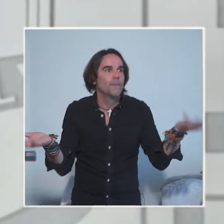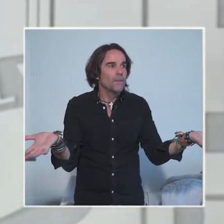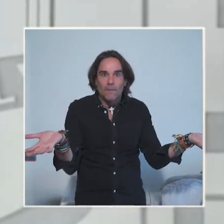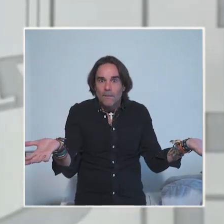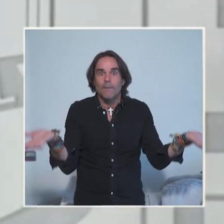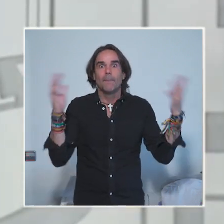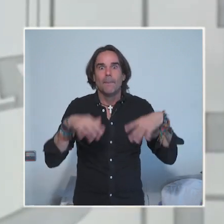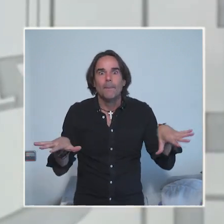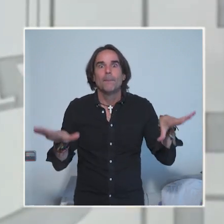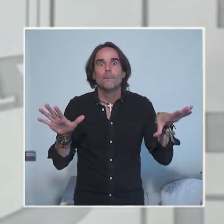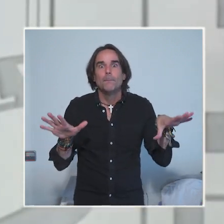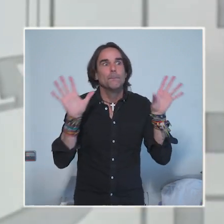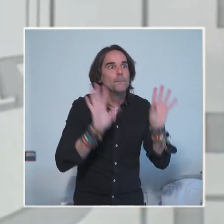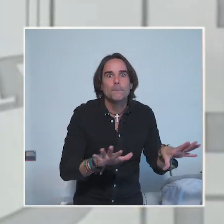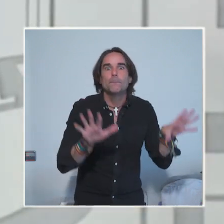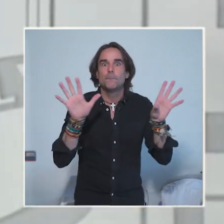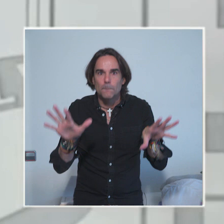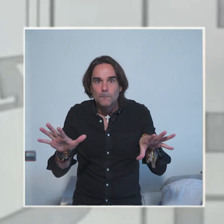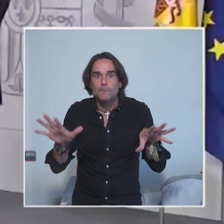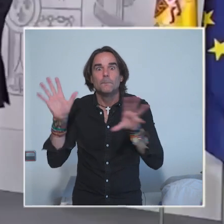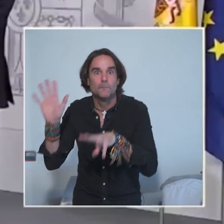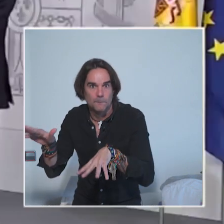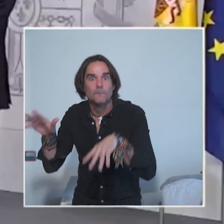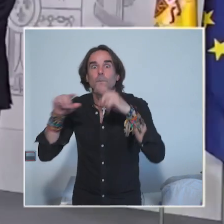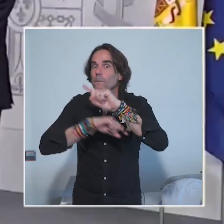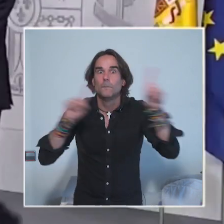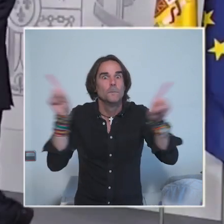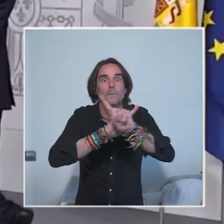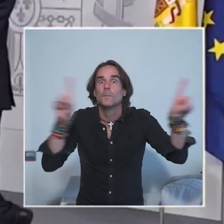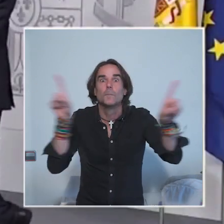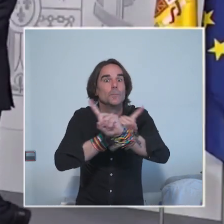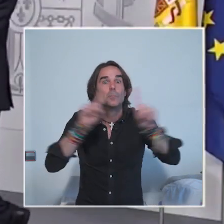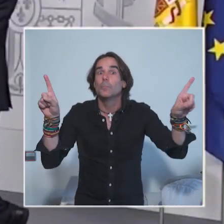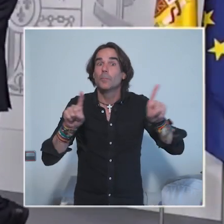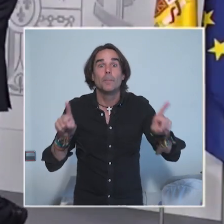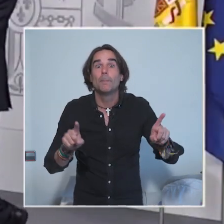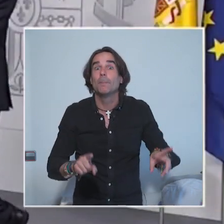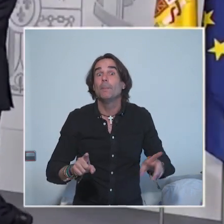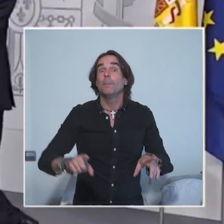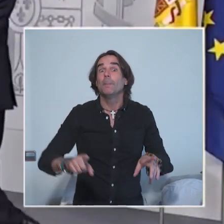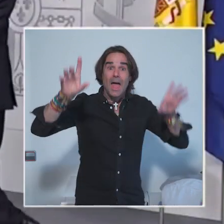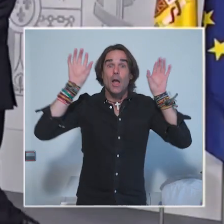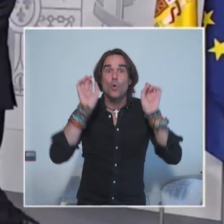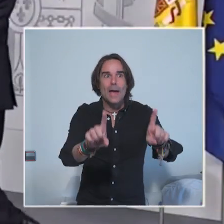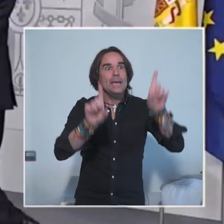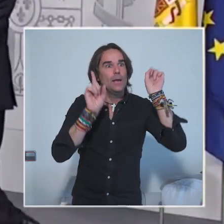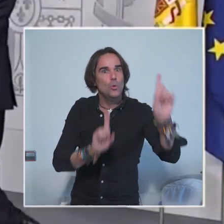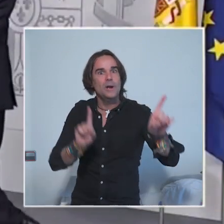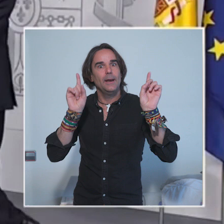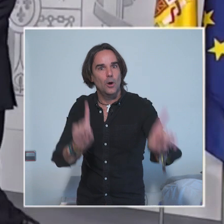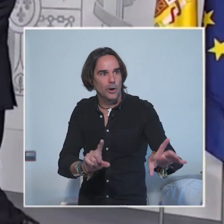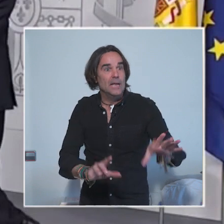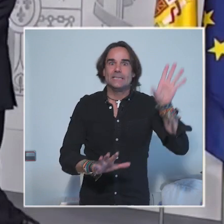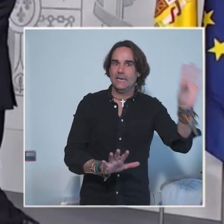medios de comunicación, permítanme, que sé que son periodistas profesionales y especializados en esta materia, no hay ningún rigor. No hay